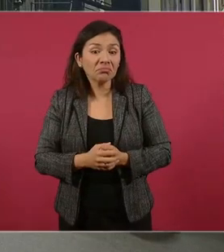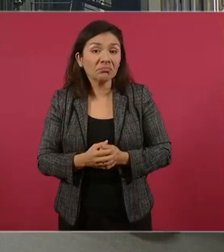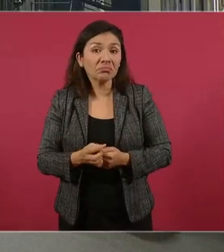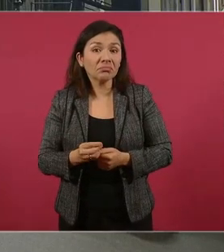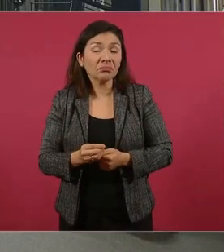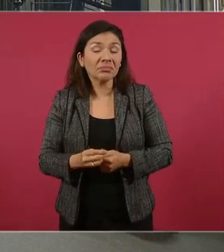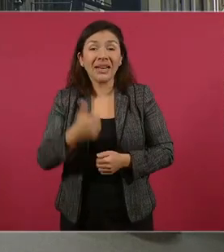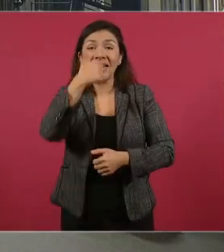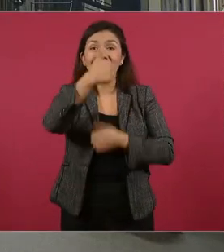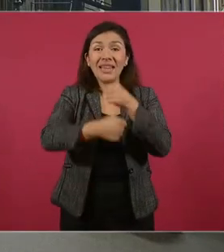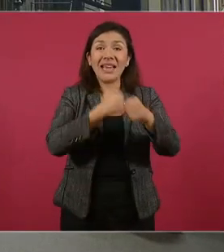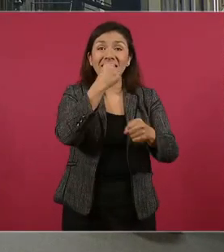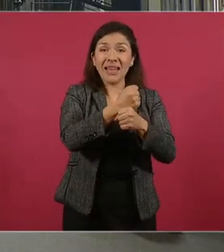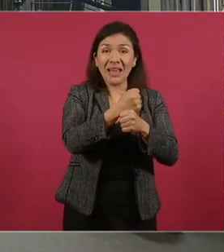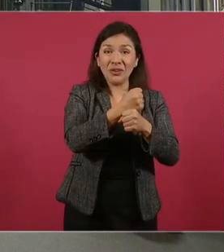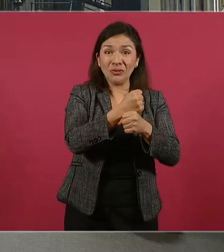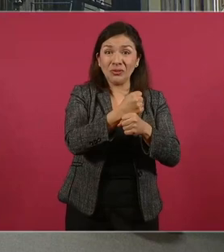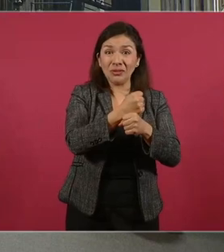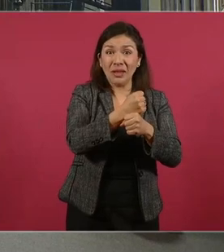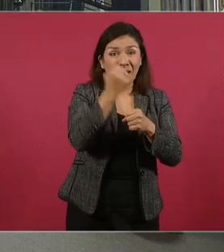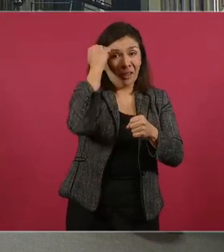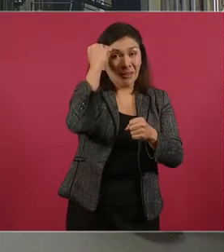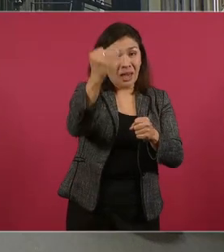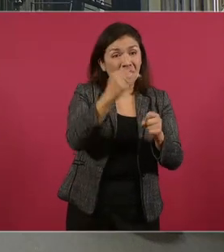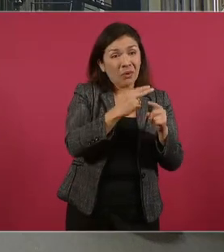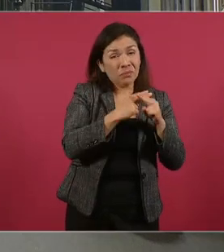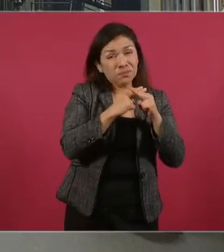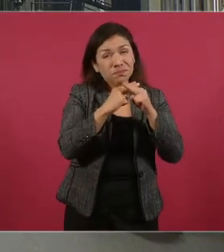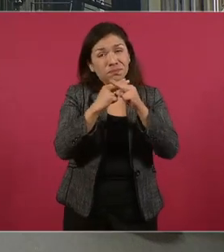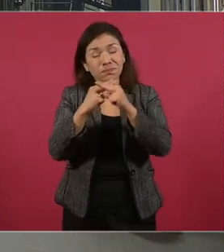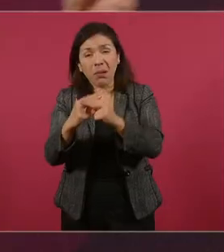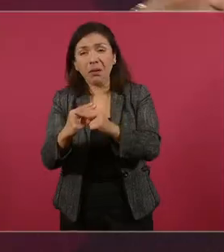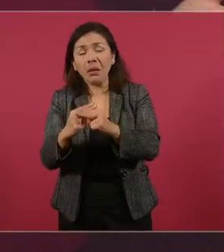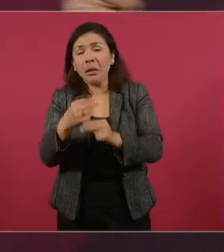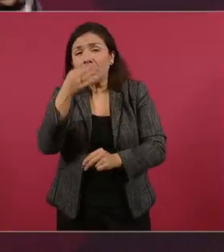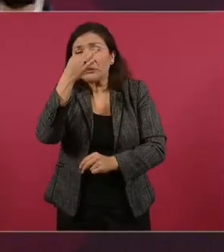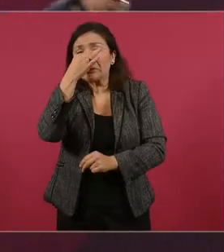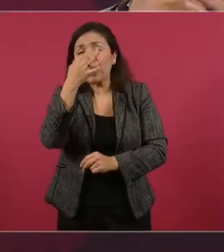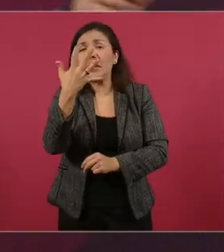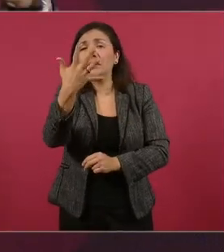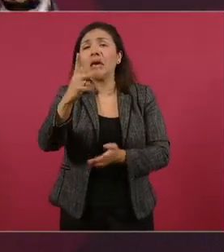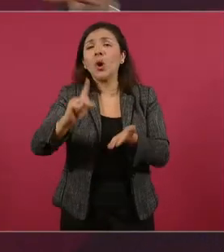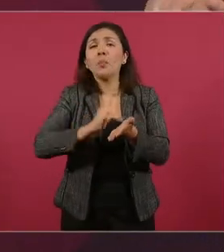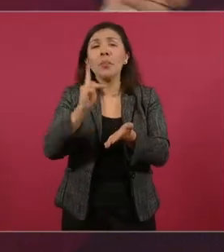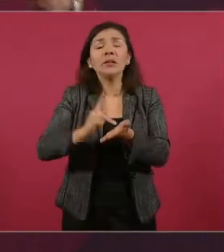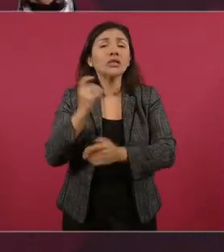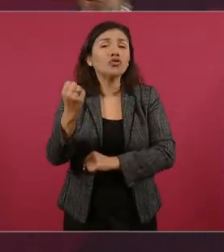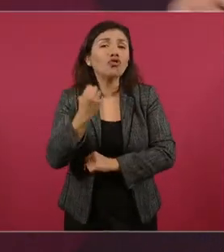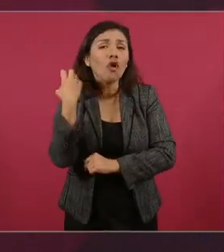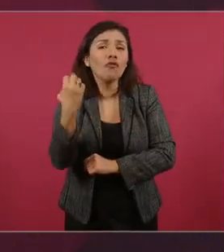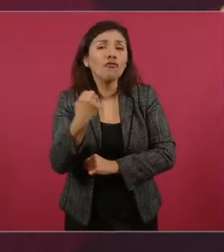Cinco en un sexenio, cinco veces. Y así abierta de que pregunta.